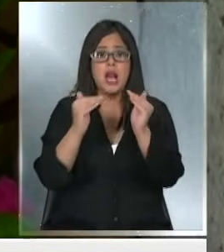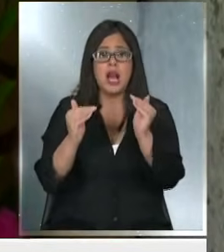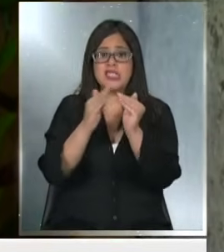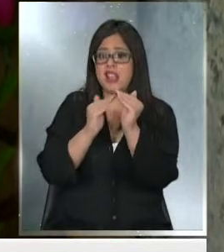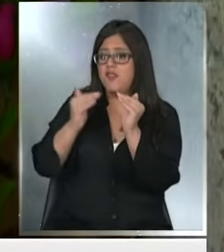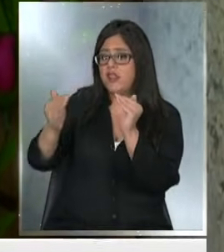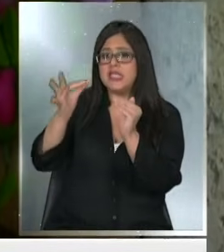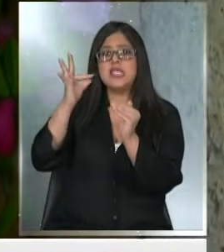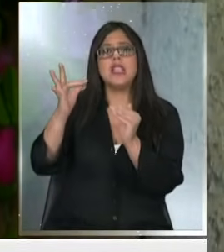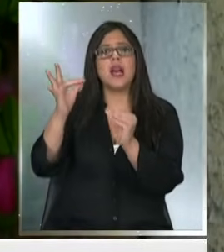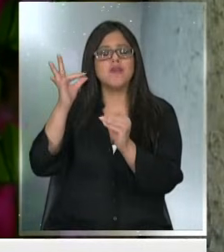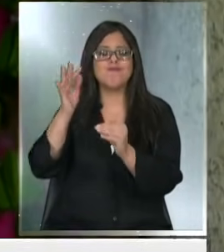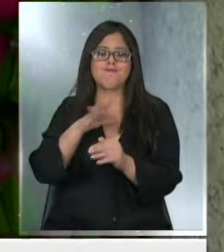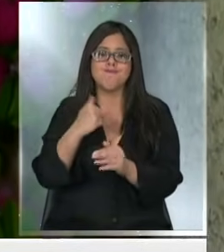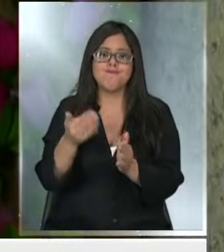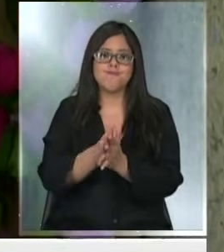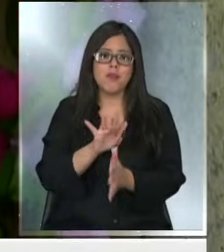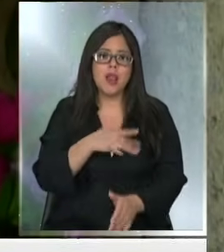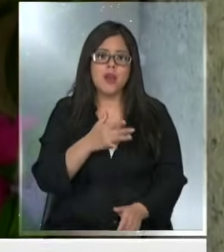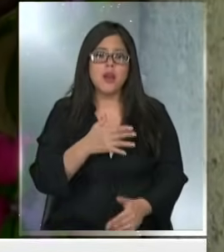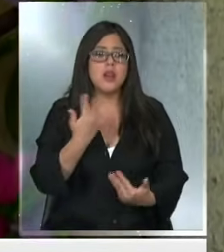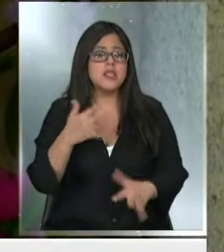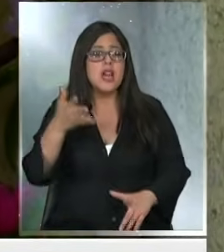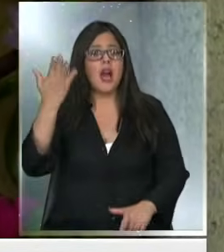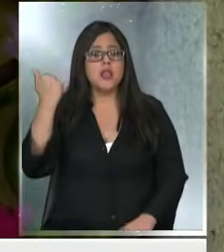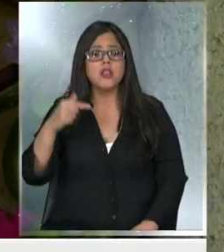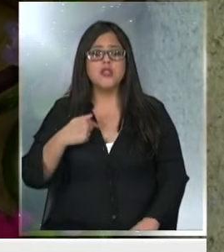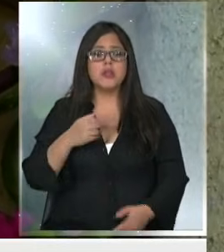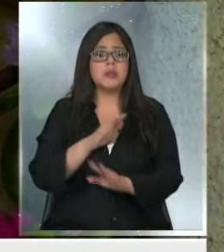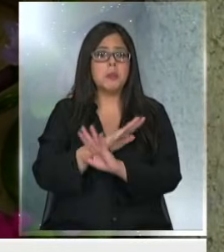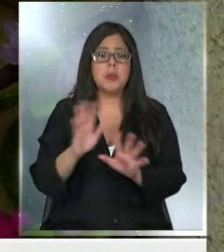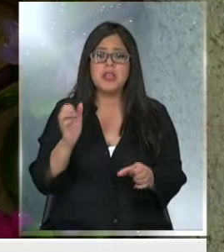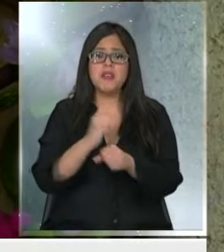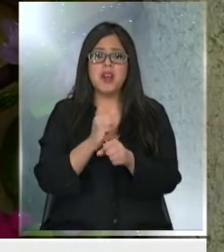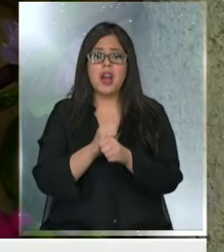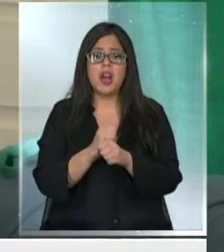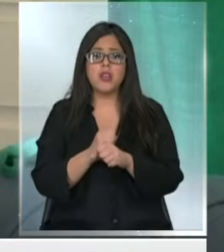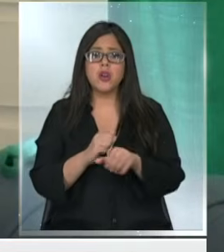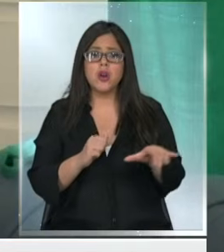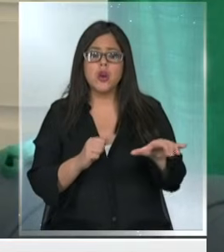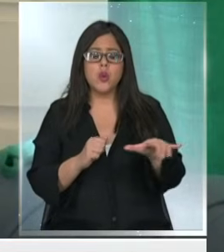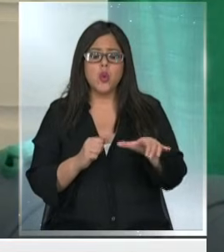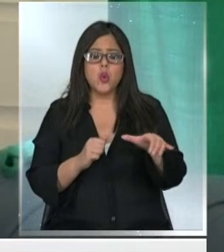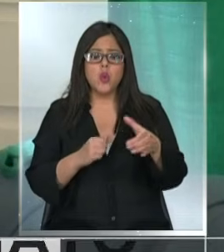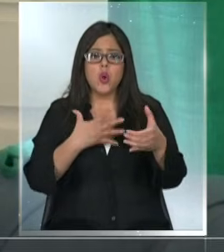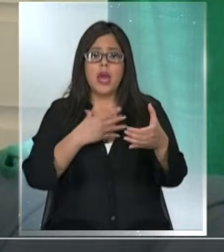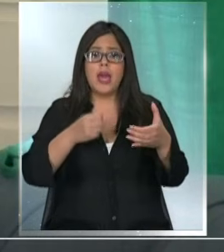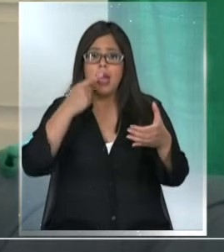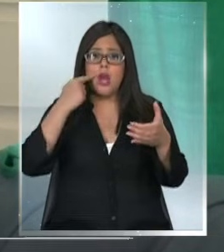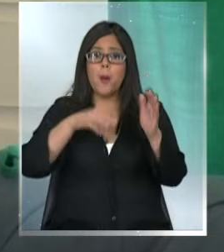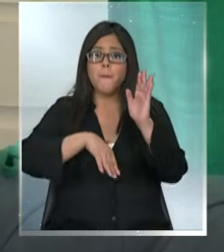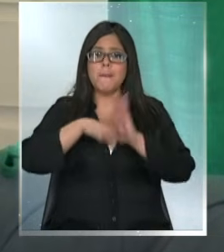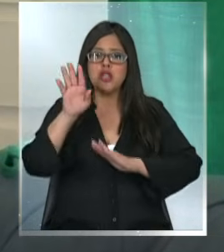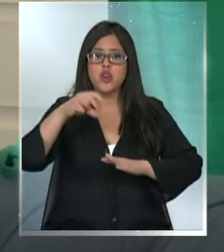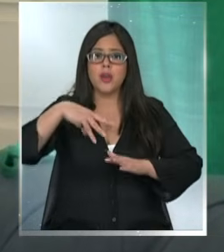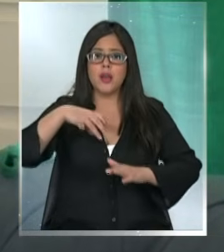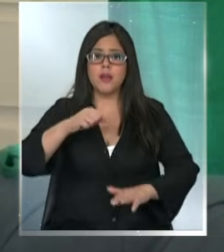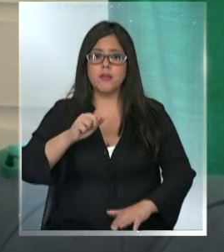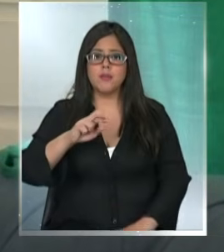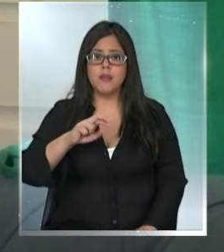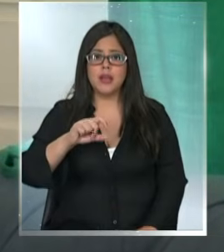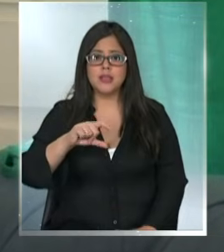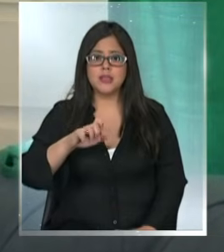terminó costando la vida. He terminado recién mi ronda y encuentro mi teléfono con un llamado de mi hijo mayor, de Marcelo.